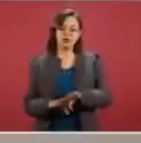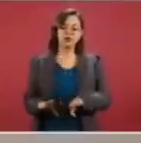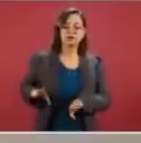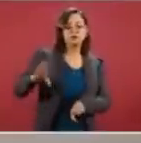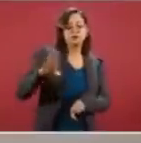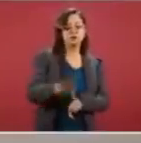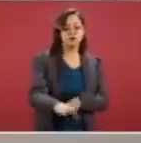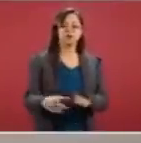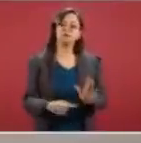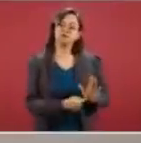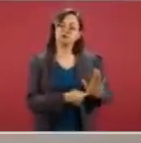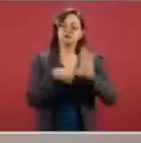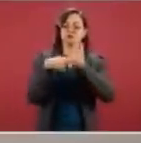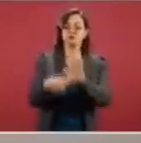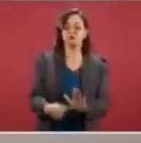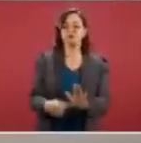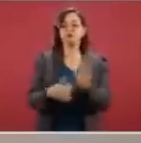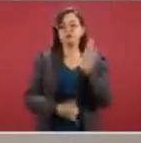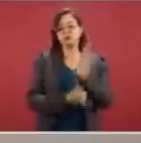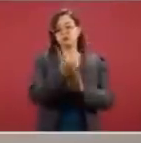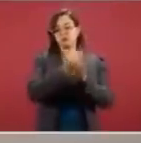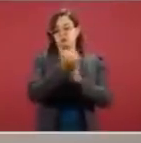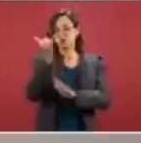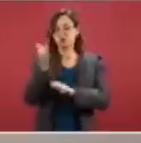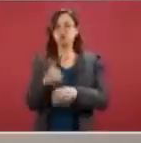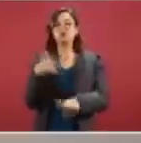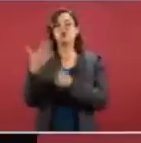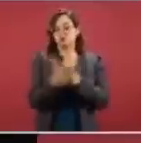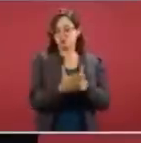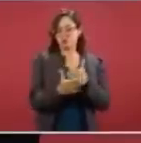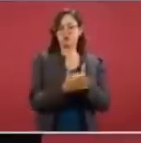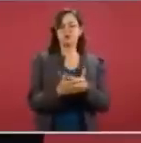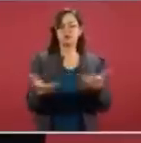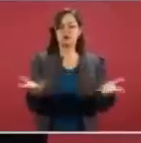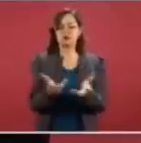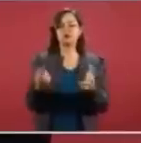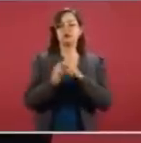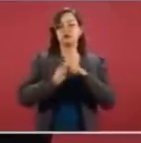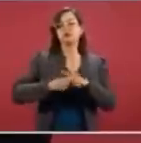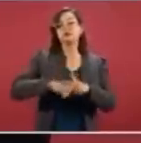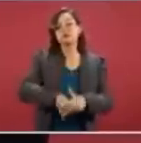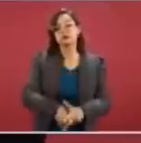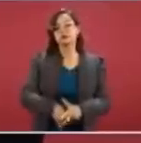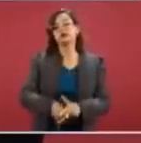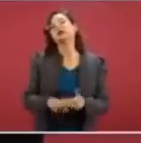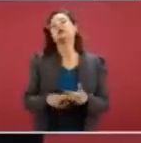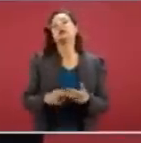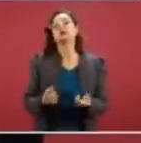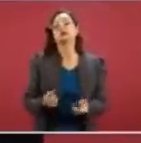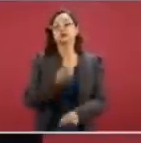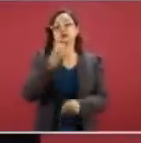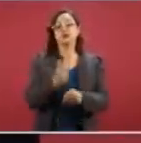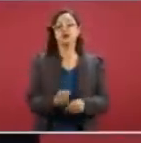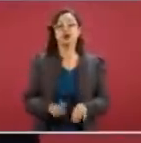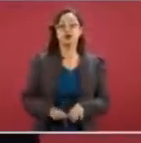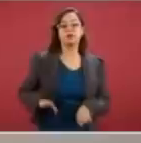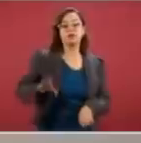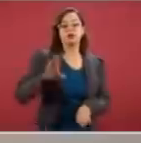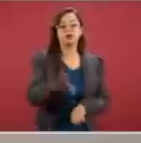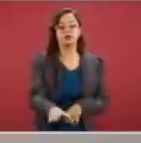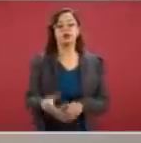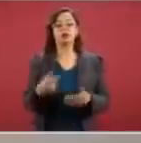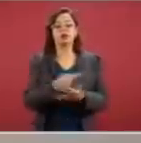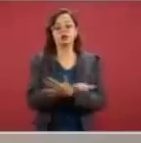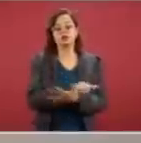de proyectos que hemos identificado, que ya habíamos avisado, y en ese primer programa se